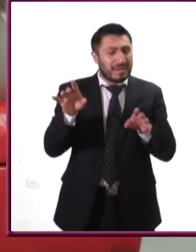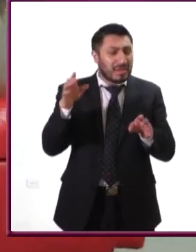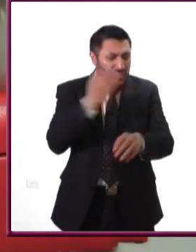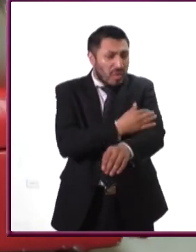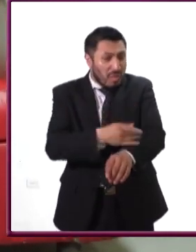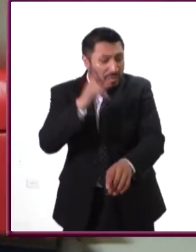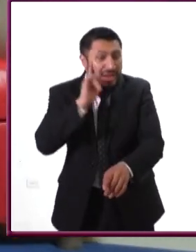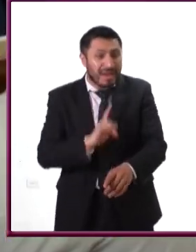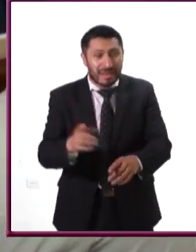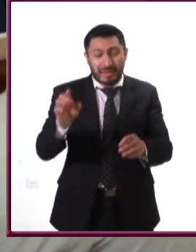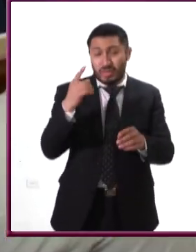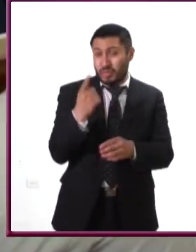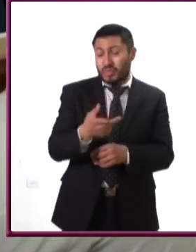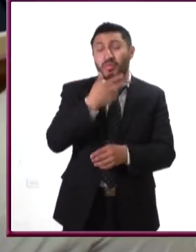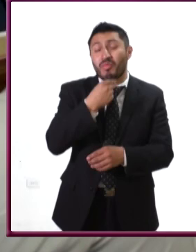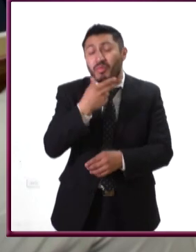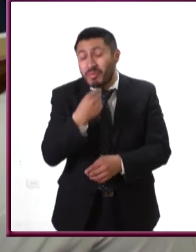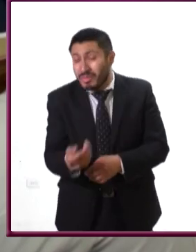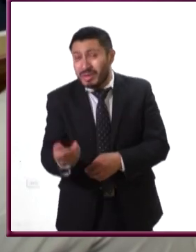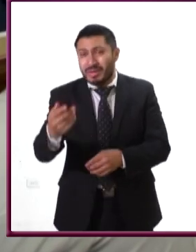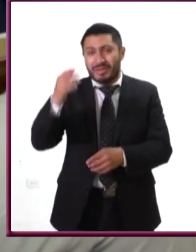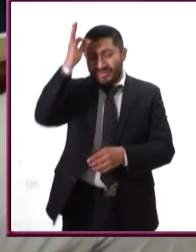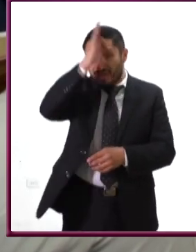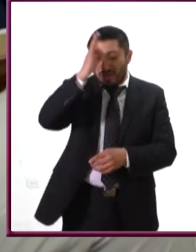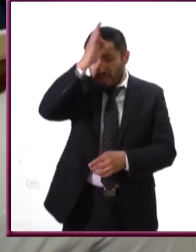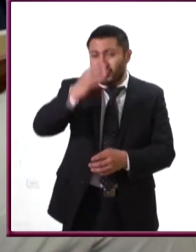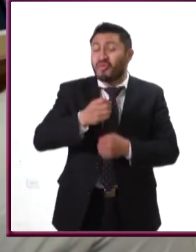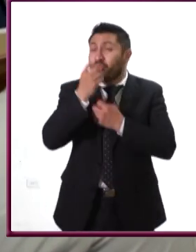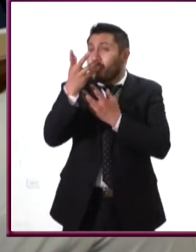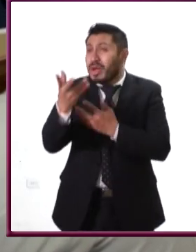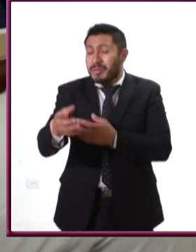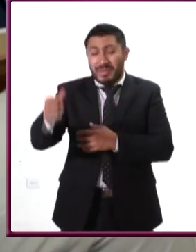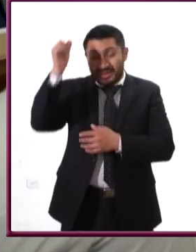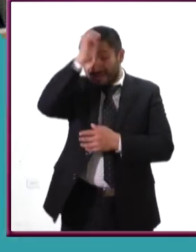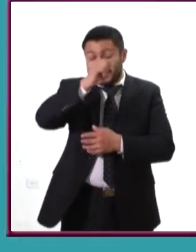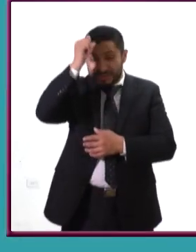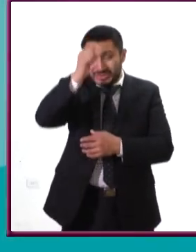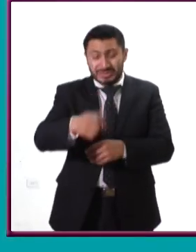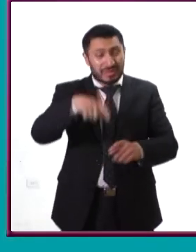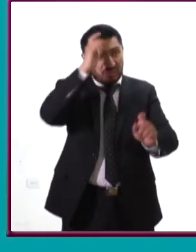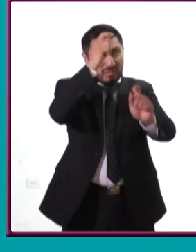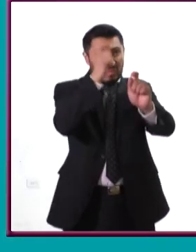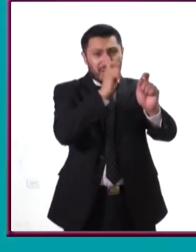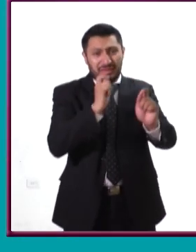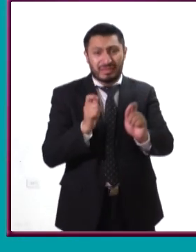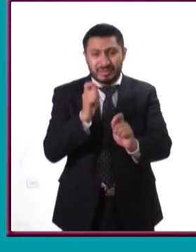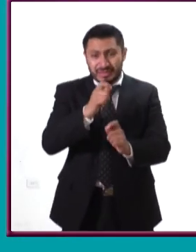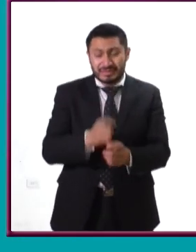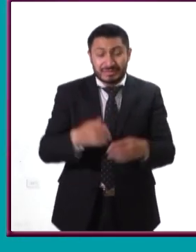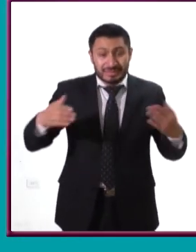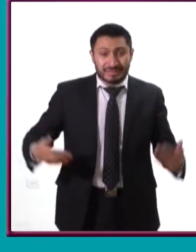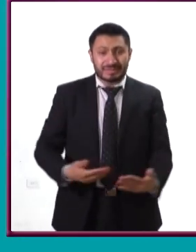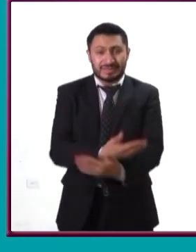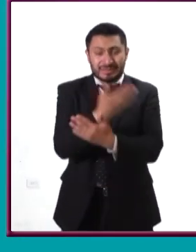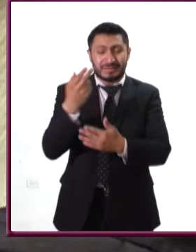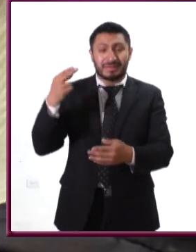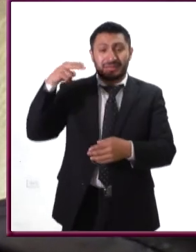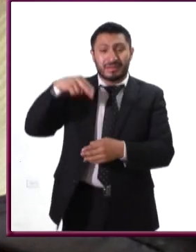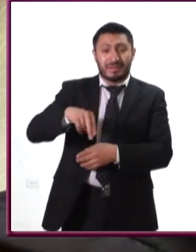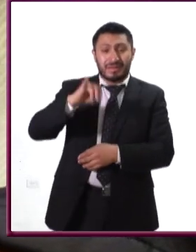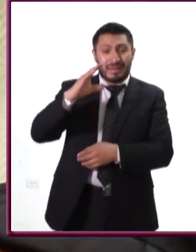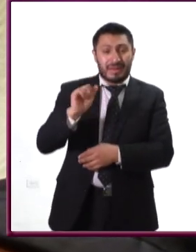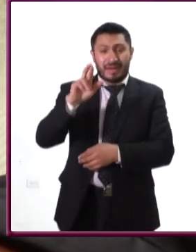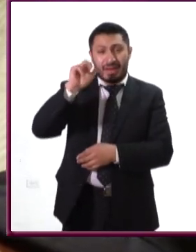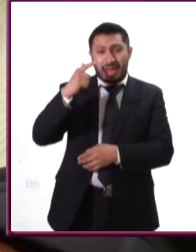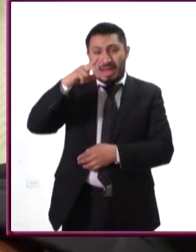conoces? No, ¿quién es? Bueno, era un poeta, filósofo, sacerdote, escultor y tantas otras cosas.